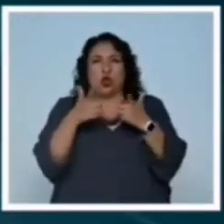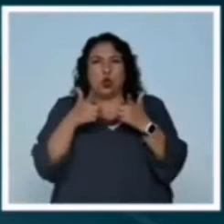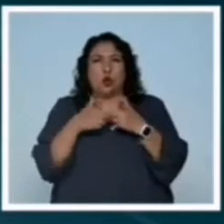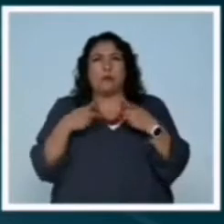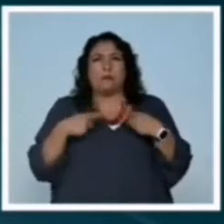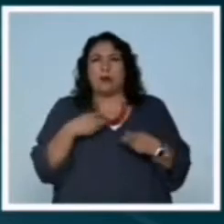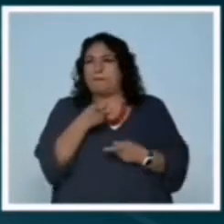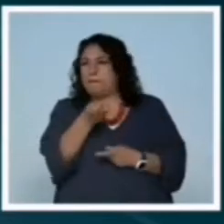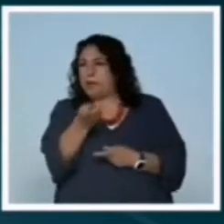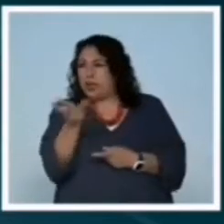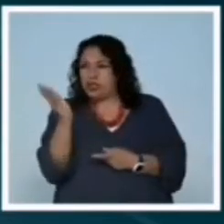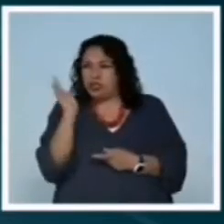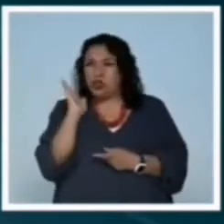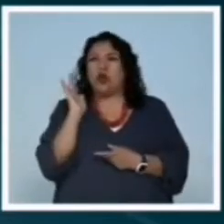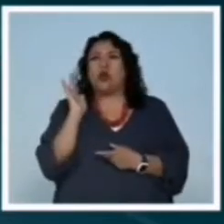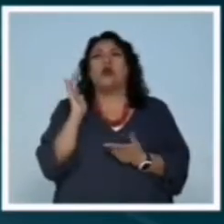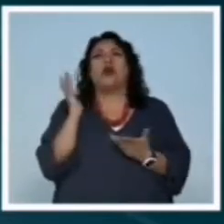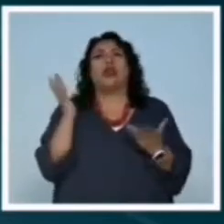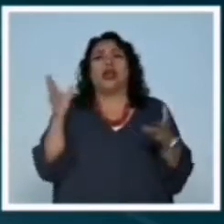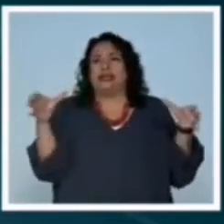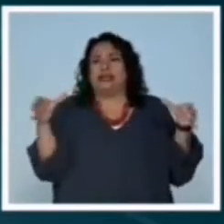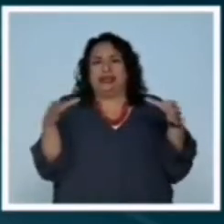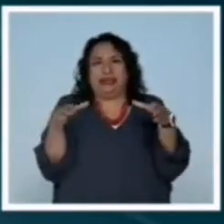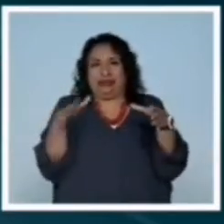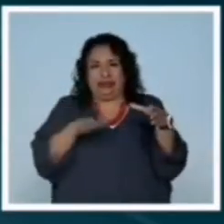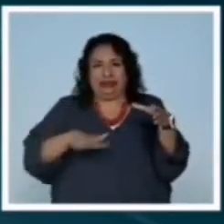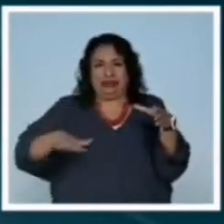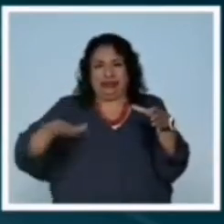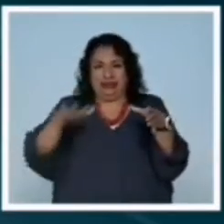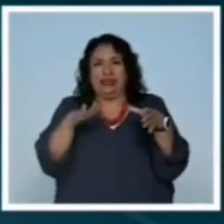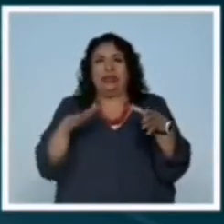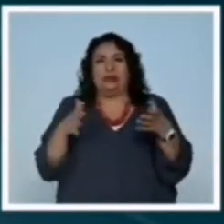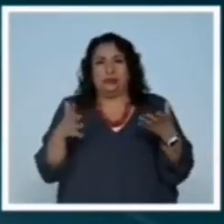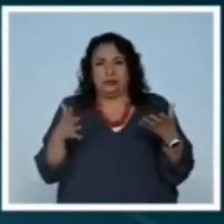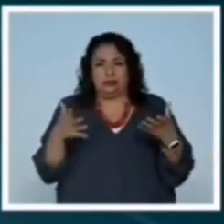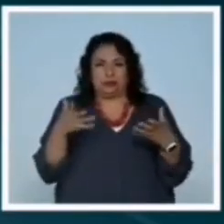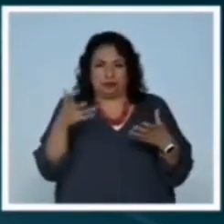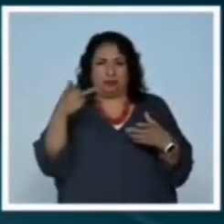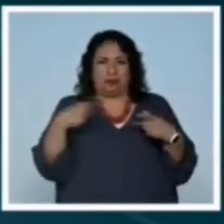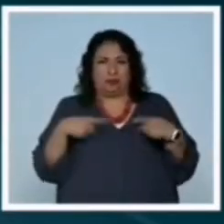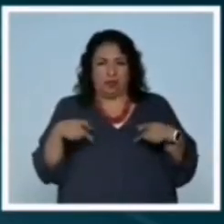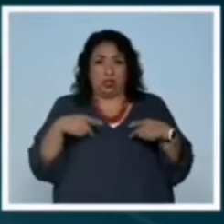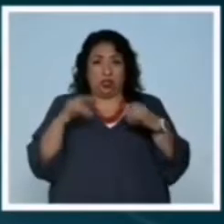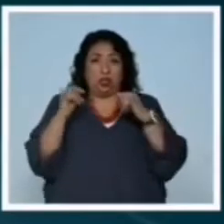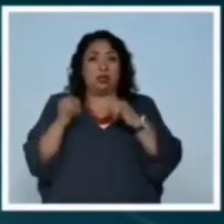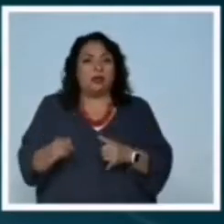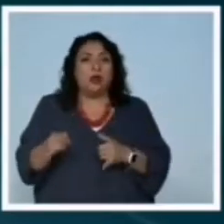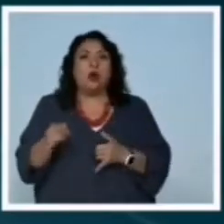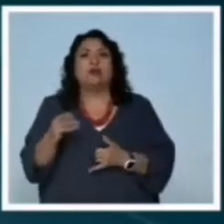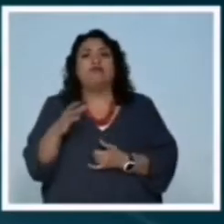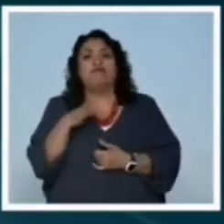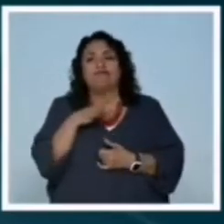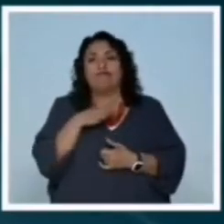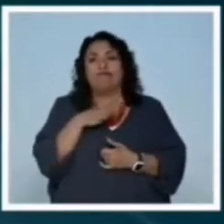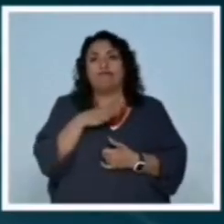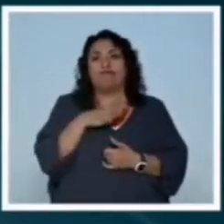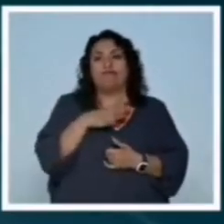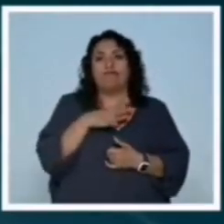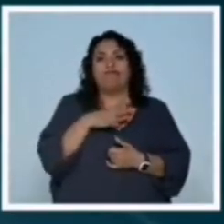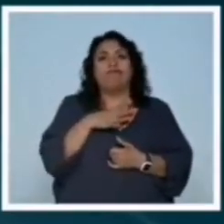de personas el contexto así cerquita que está con ese individuo responde